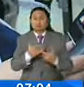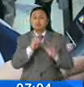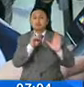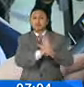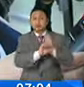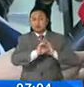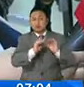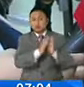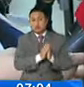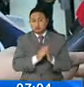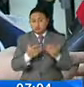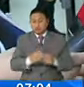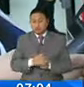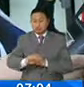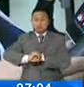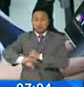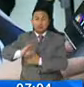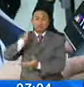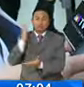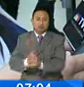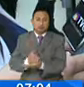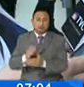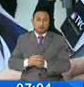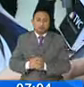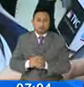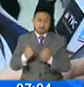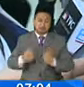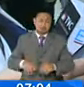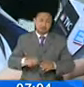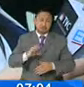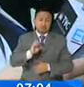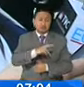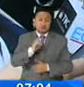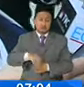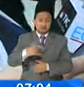del asambleísta ha sido suspendido el spot publicitario. Así actúa el Consejo,